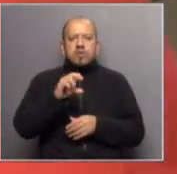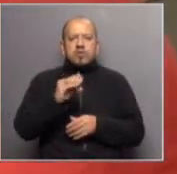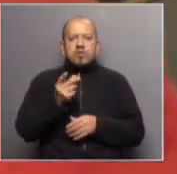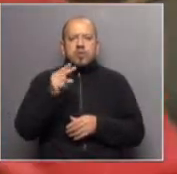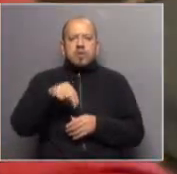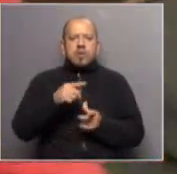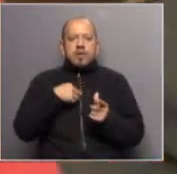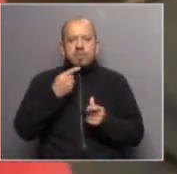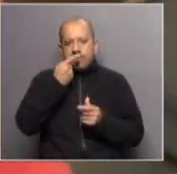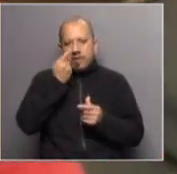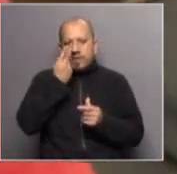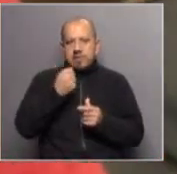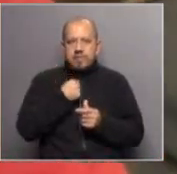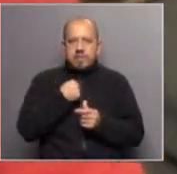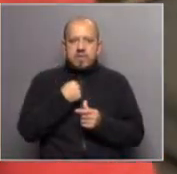solo me interesa a mí, ¿verdad?